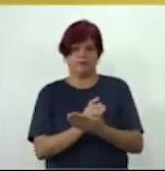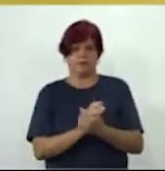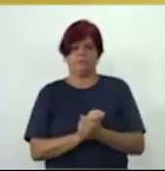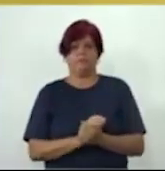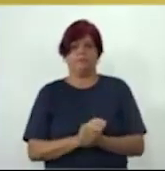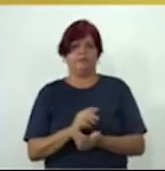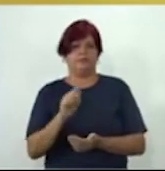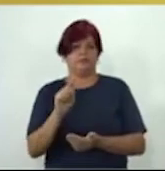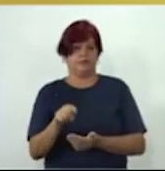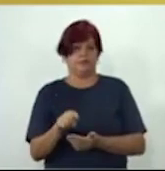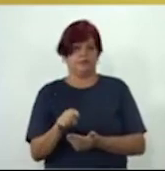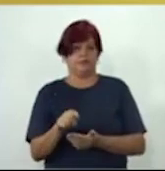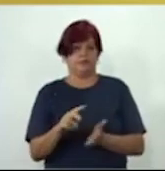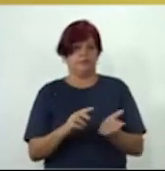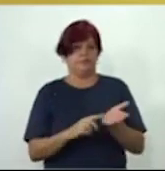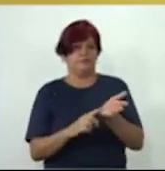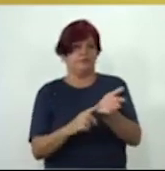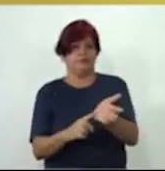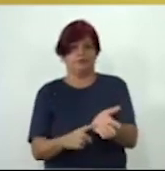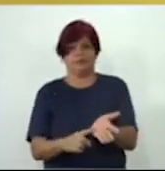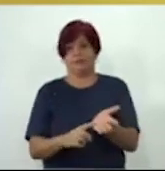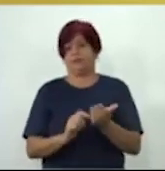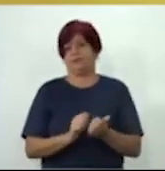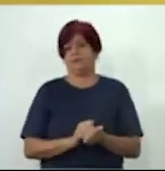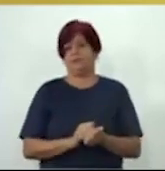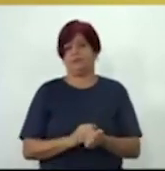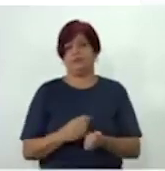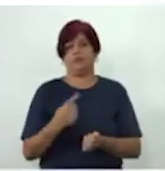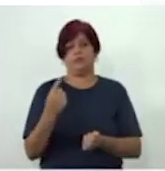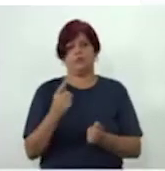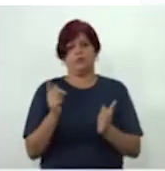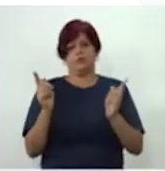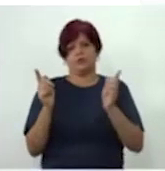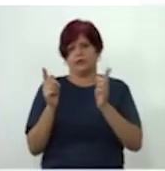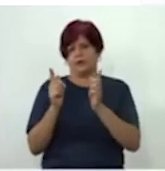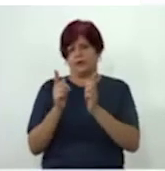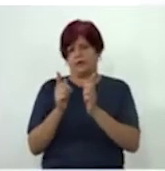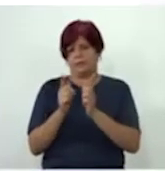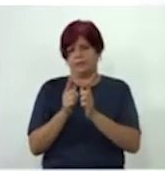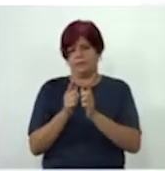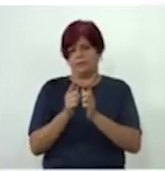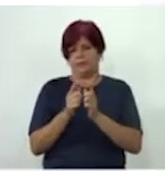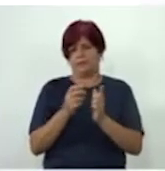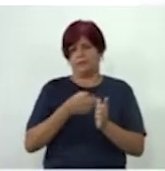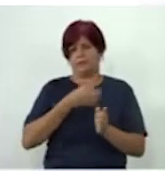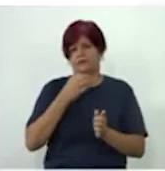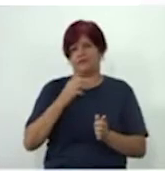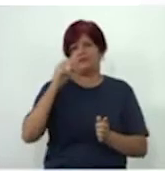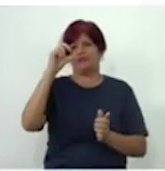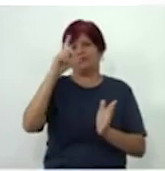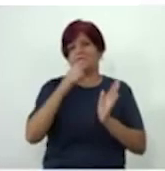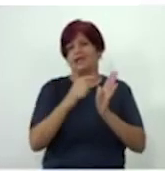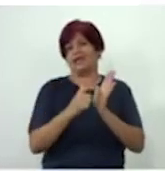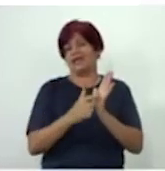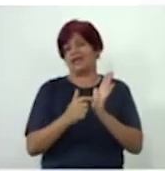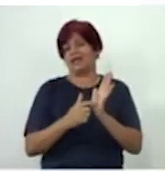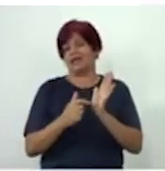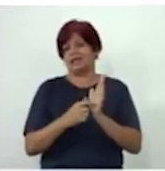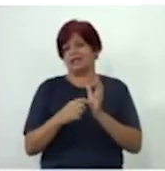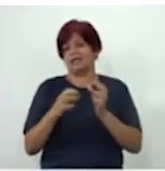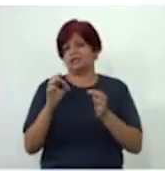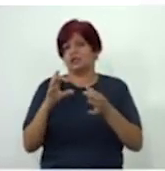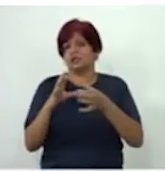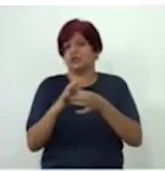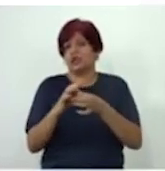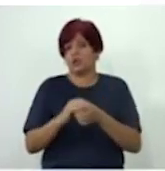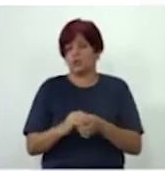a presentar también una breve actualización de la caracterización del grupo con que se va